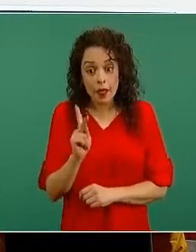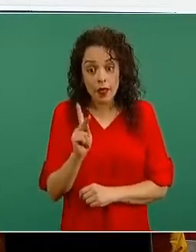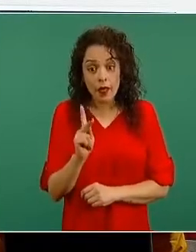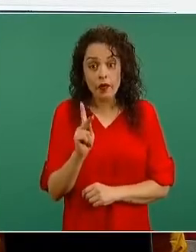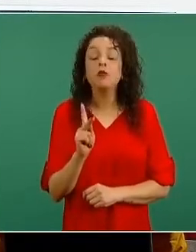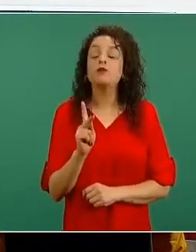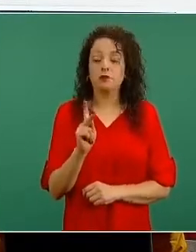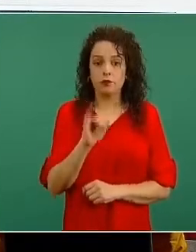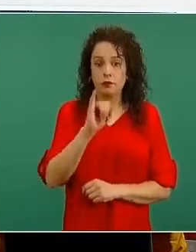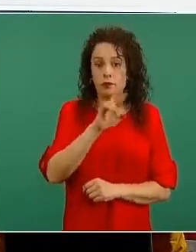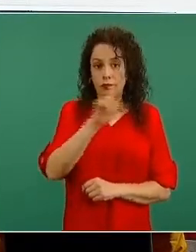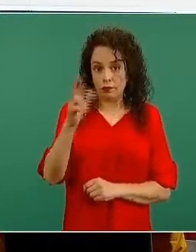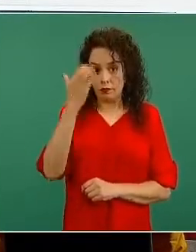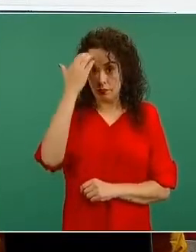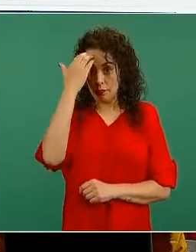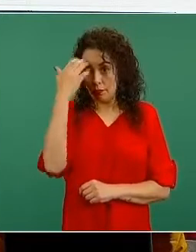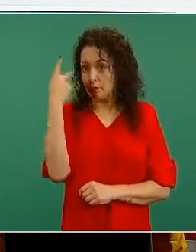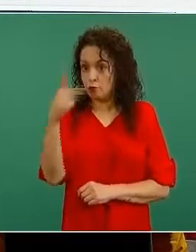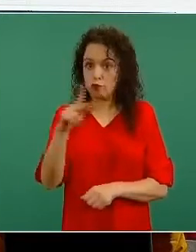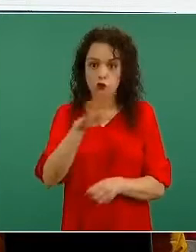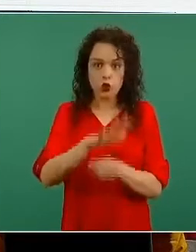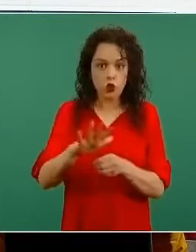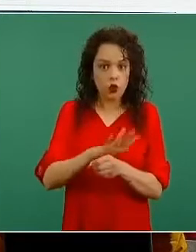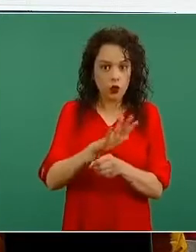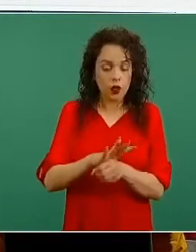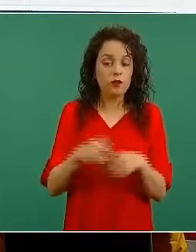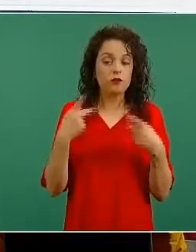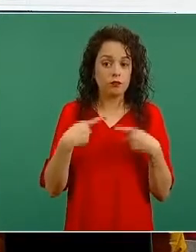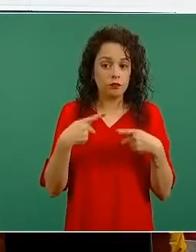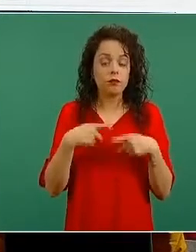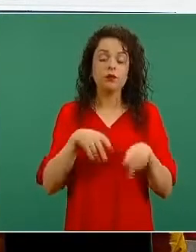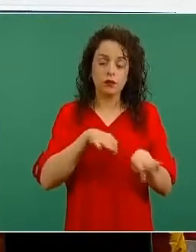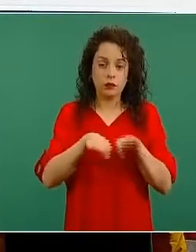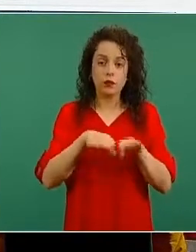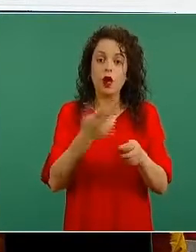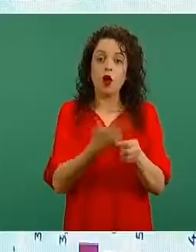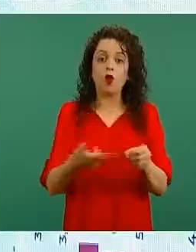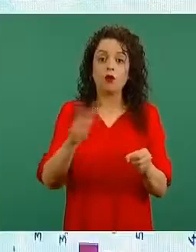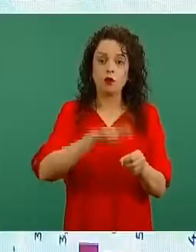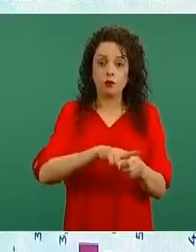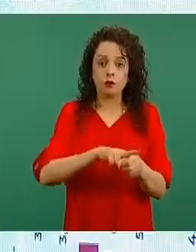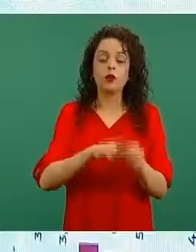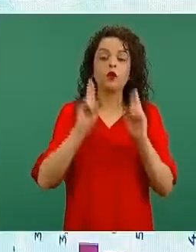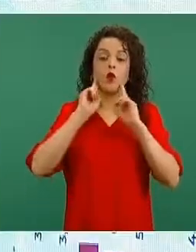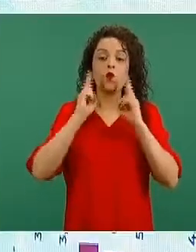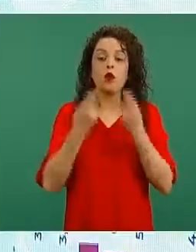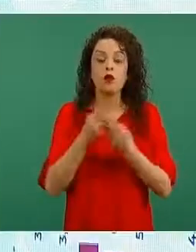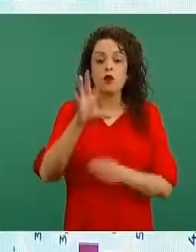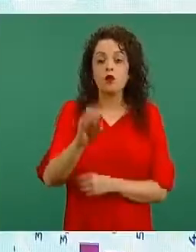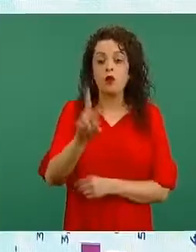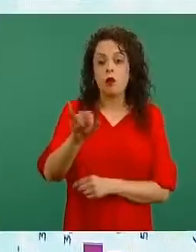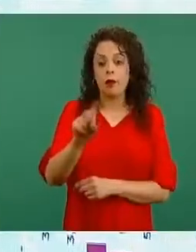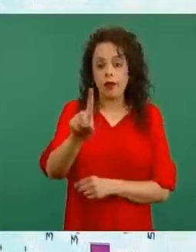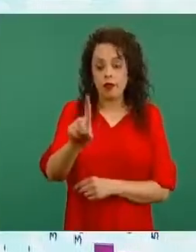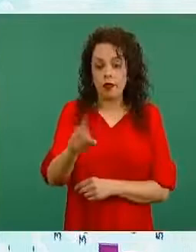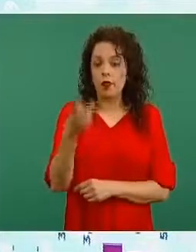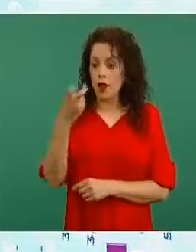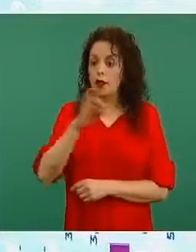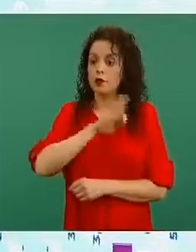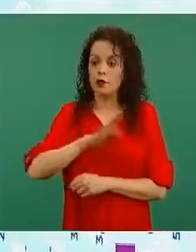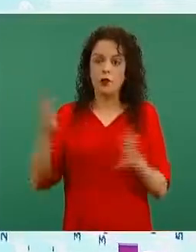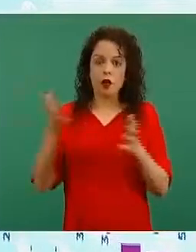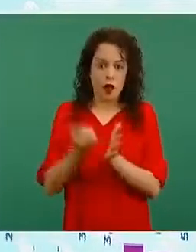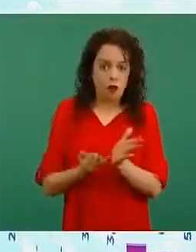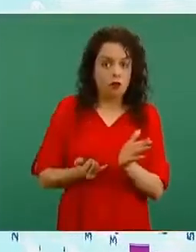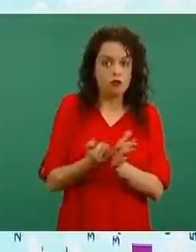son reconocibles como personal de salud que está en las unidades COVID. Localmente se puede tomar decisiones, las personas